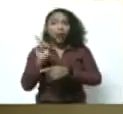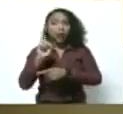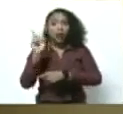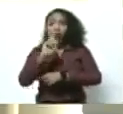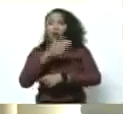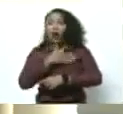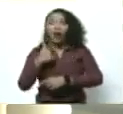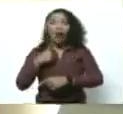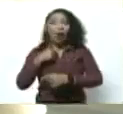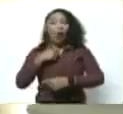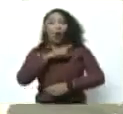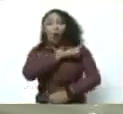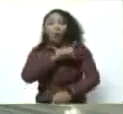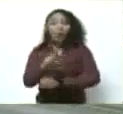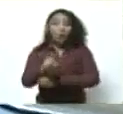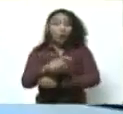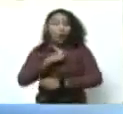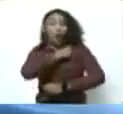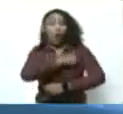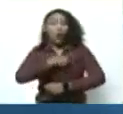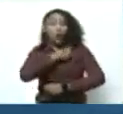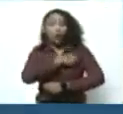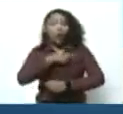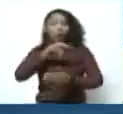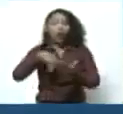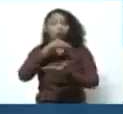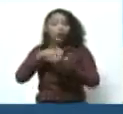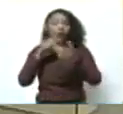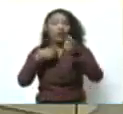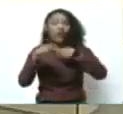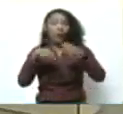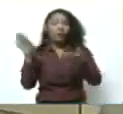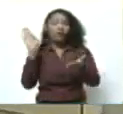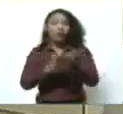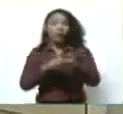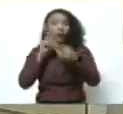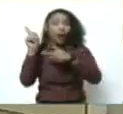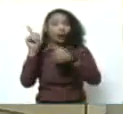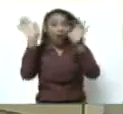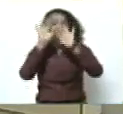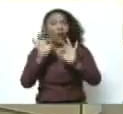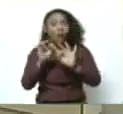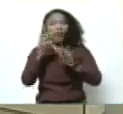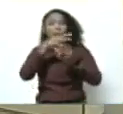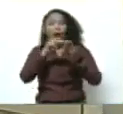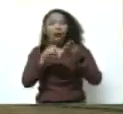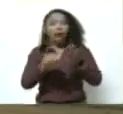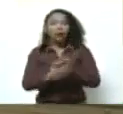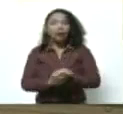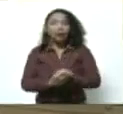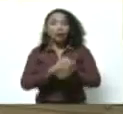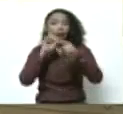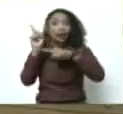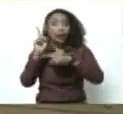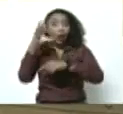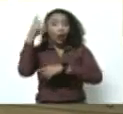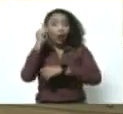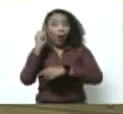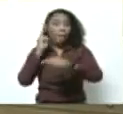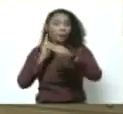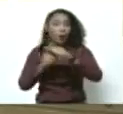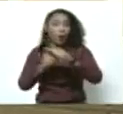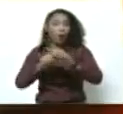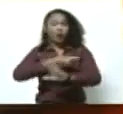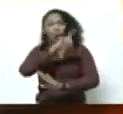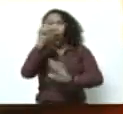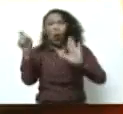los protocolos de nacionalización y venta establecidos para este tipo de productos. En este caso se logró incautar un